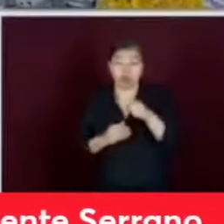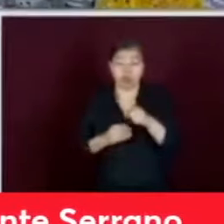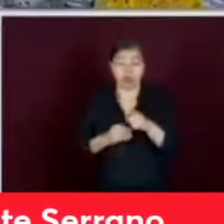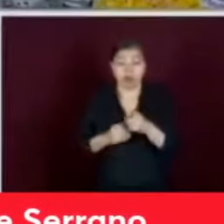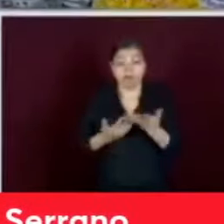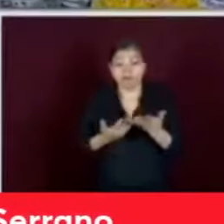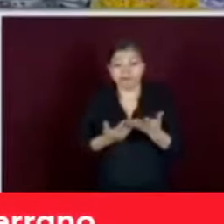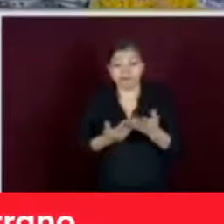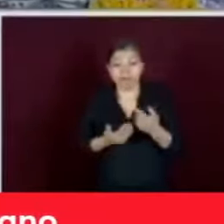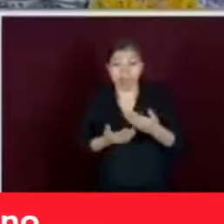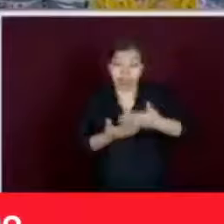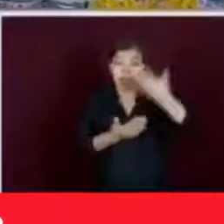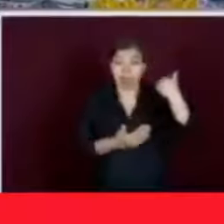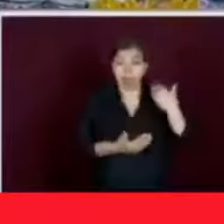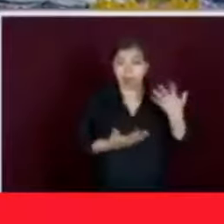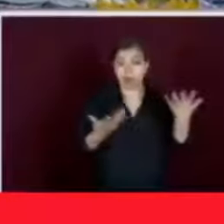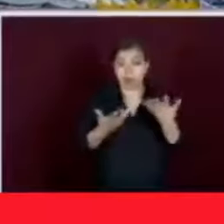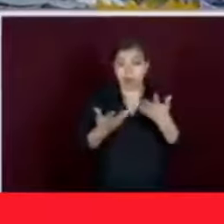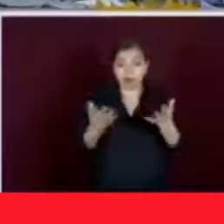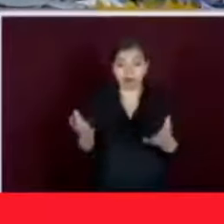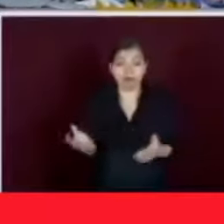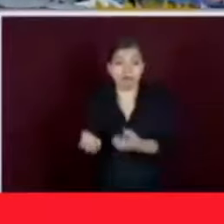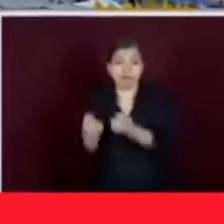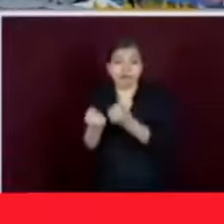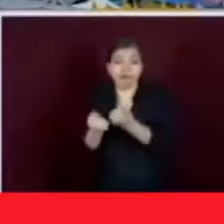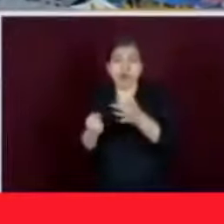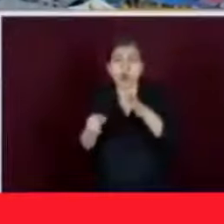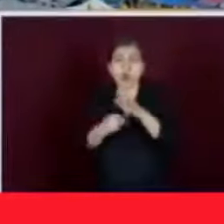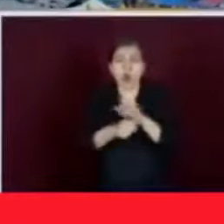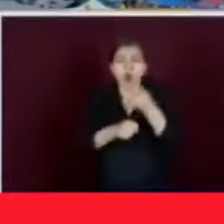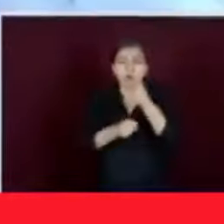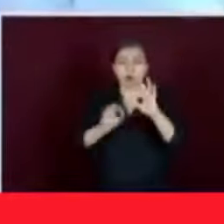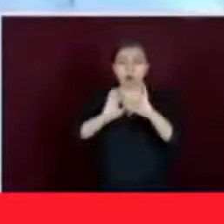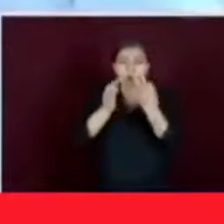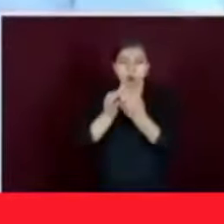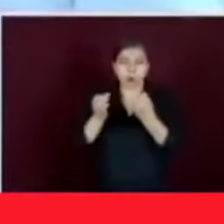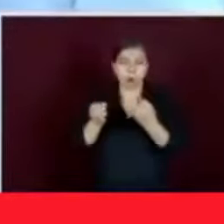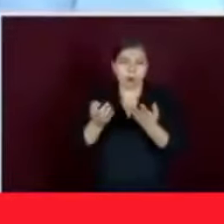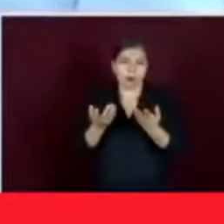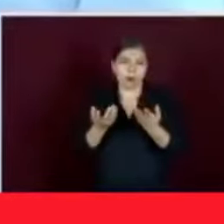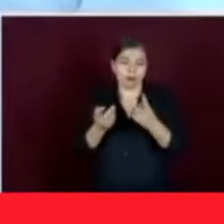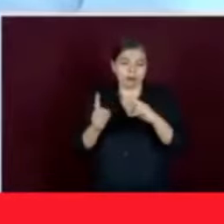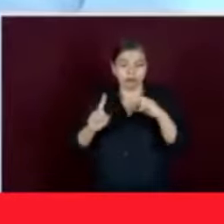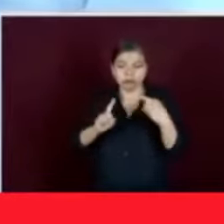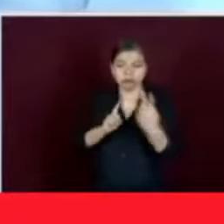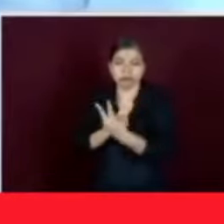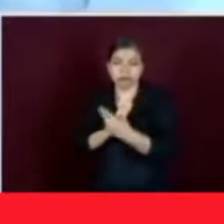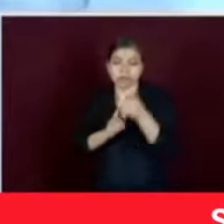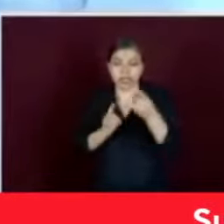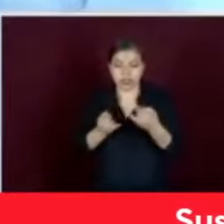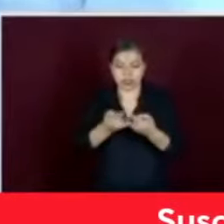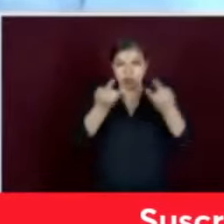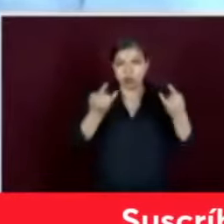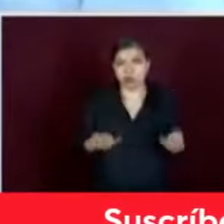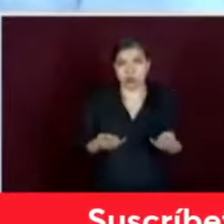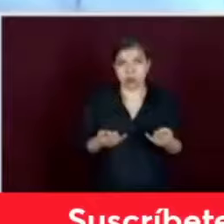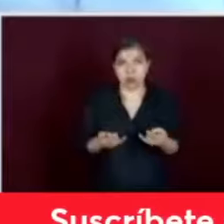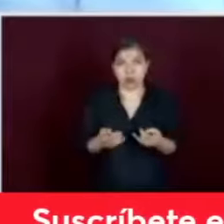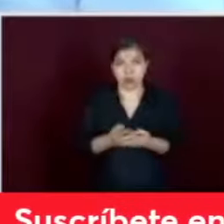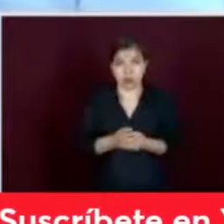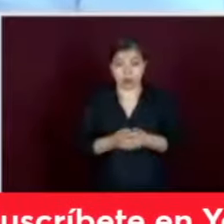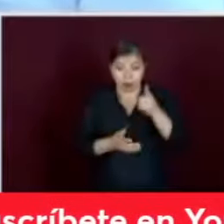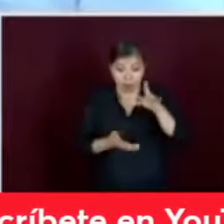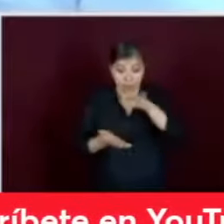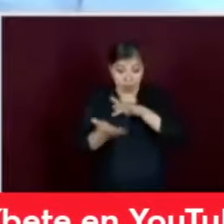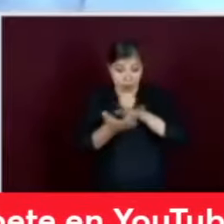se sustentaba en una tendenciosa visión hecha teoría, que si se apoyaba a